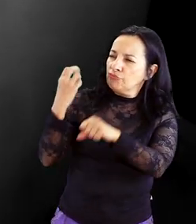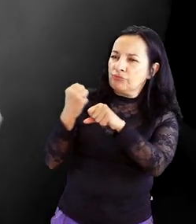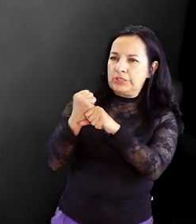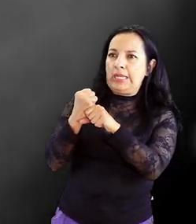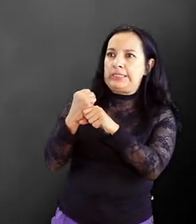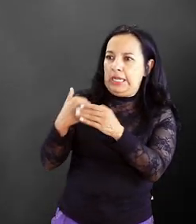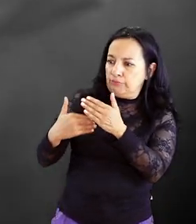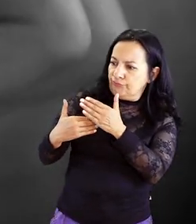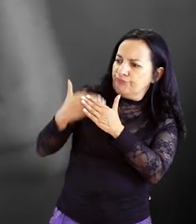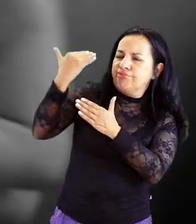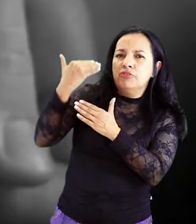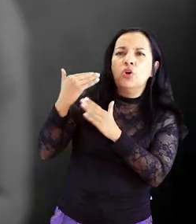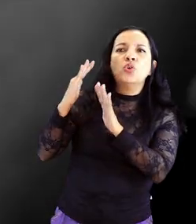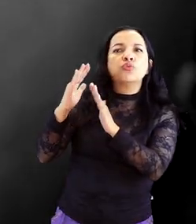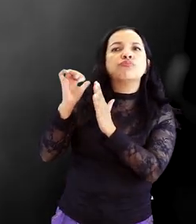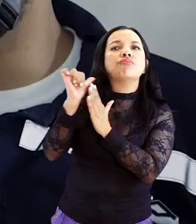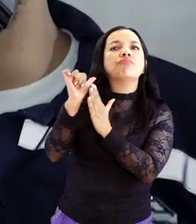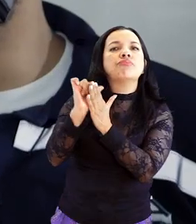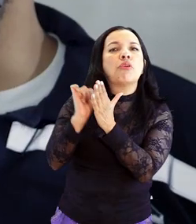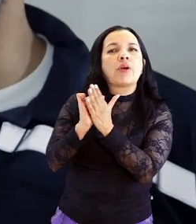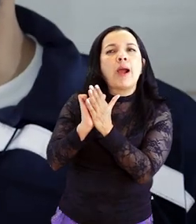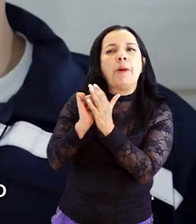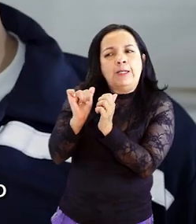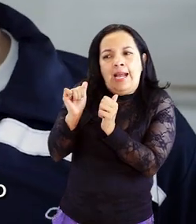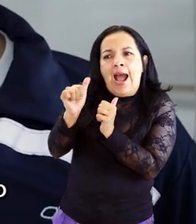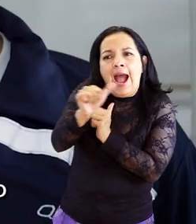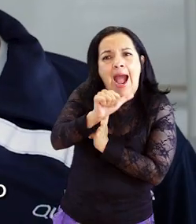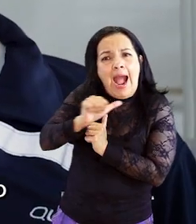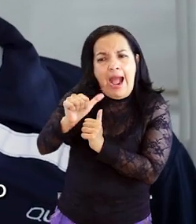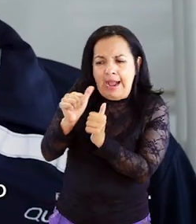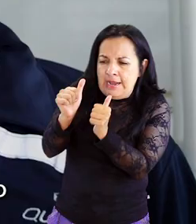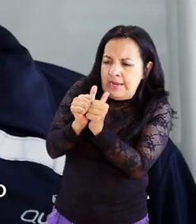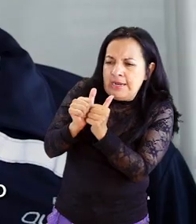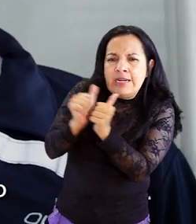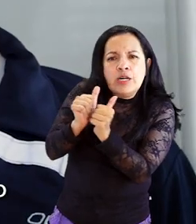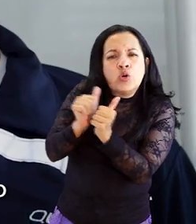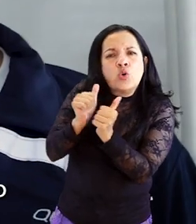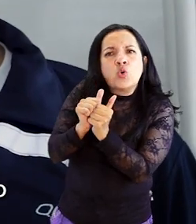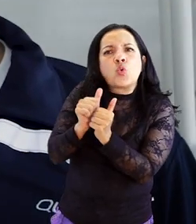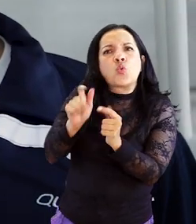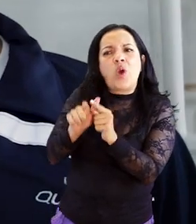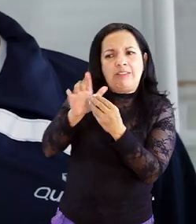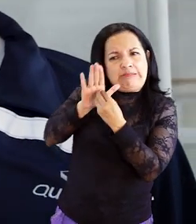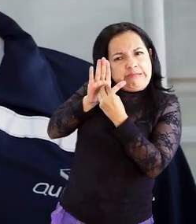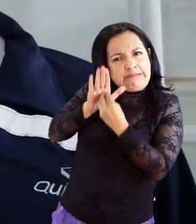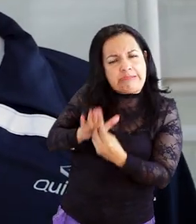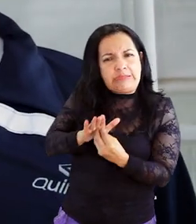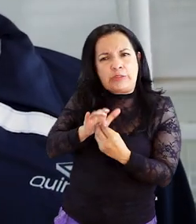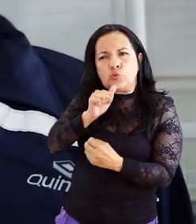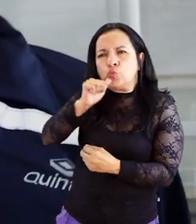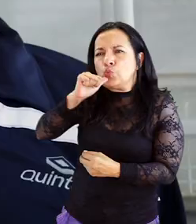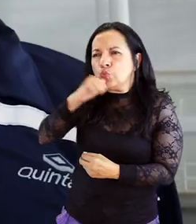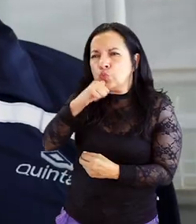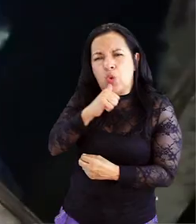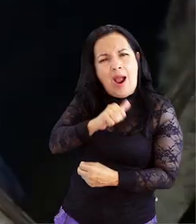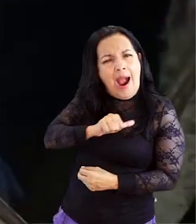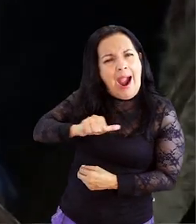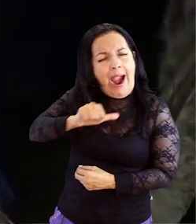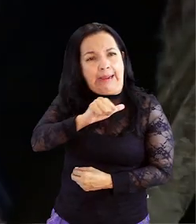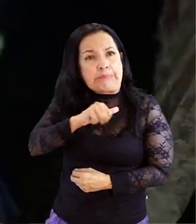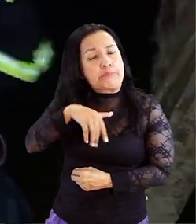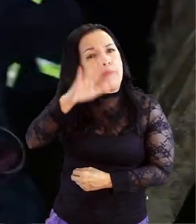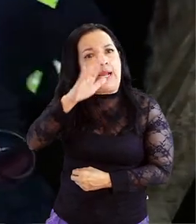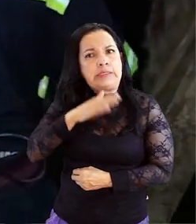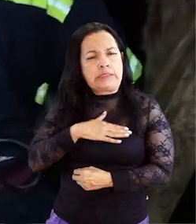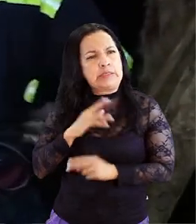Aproximadamente hace 3 años, Quintana inició este programa de acompañar a la población víctima de violencia de género, específicamente a las mujeres, porque